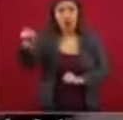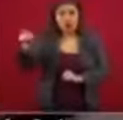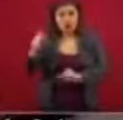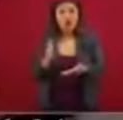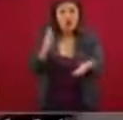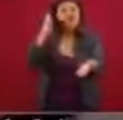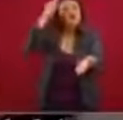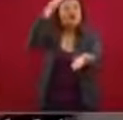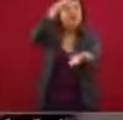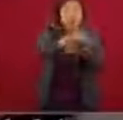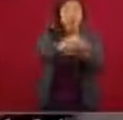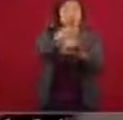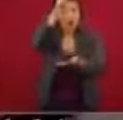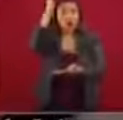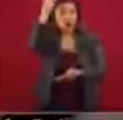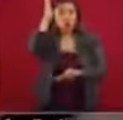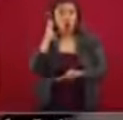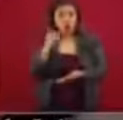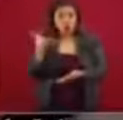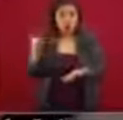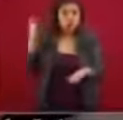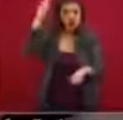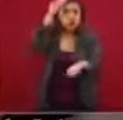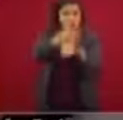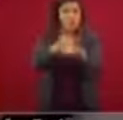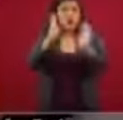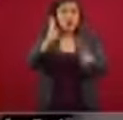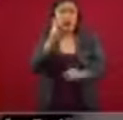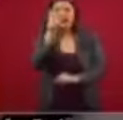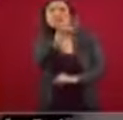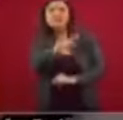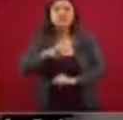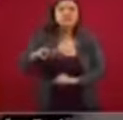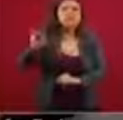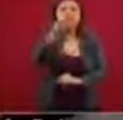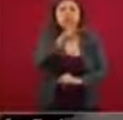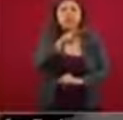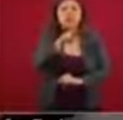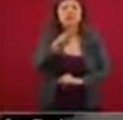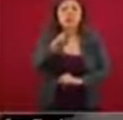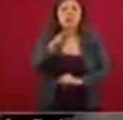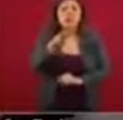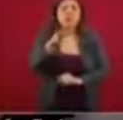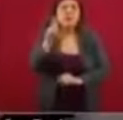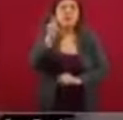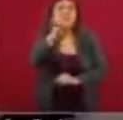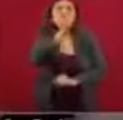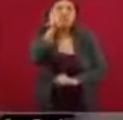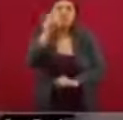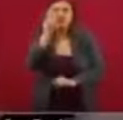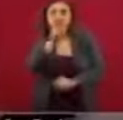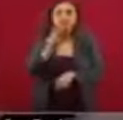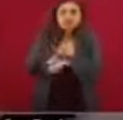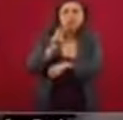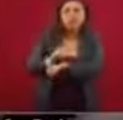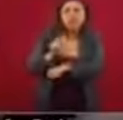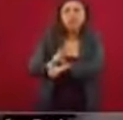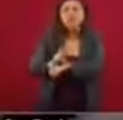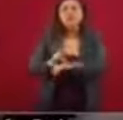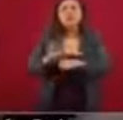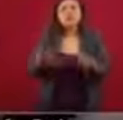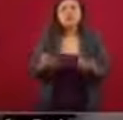trasladó a coahuila a coahuila estuvo por allá en una gira este